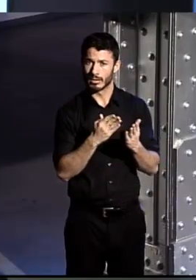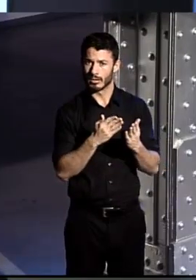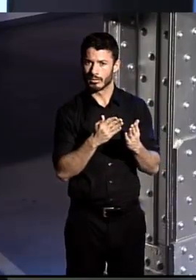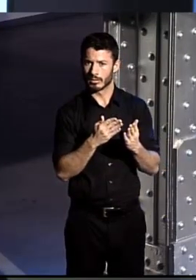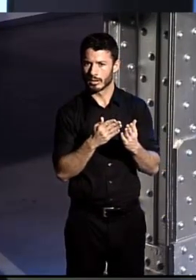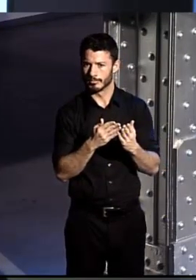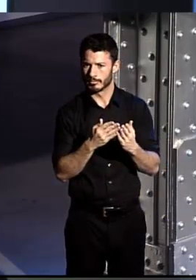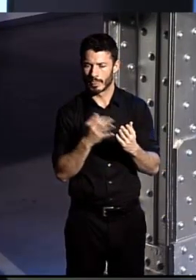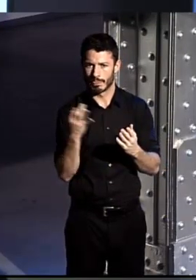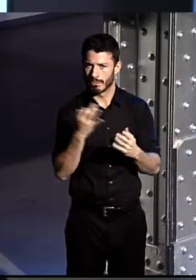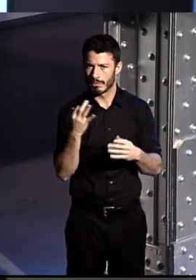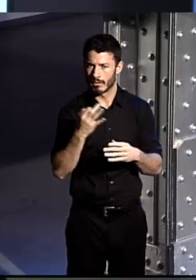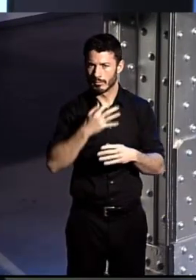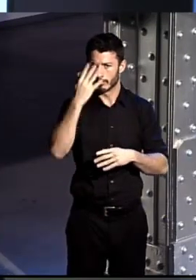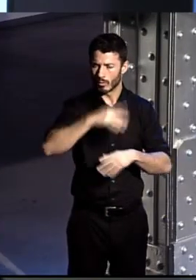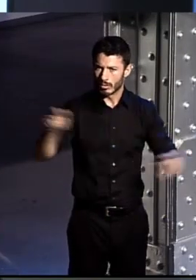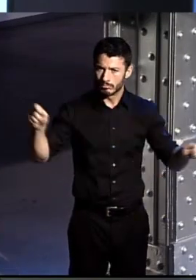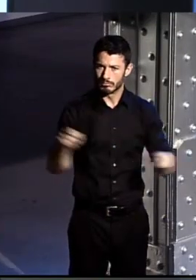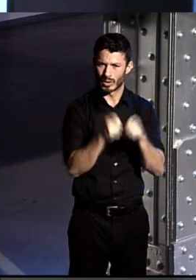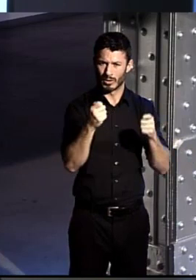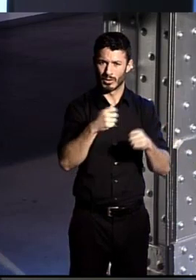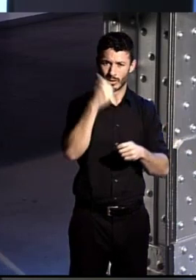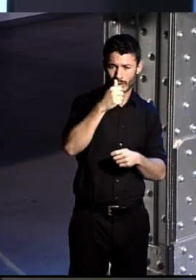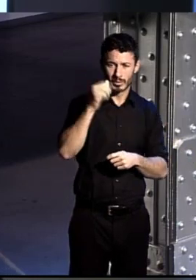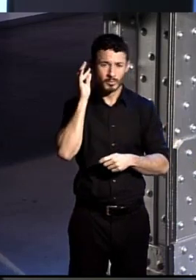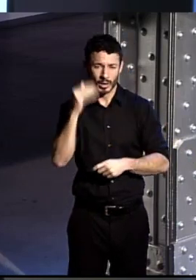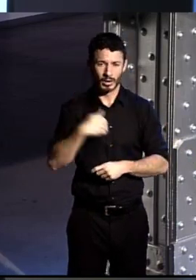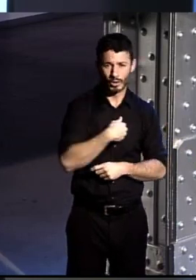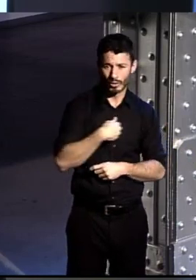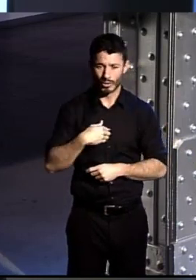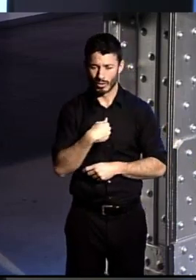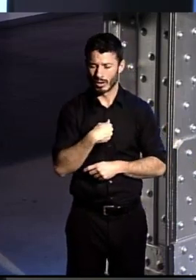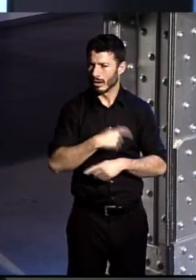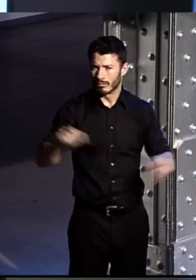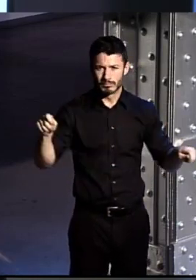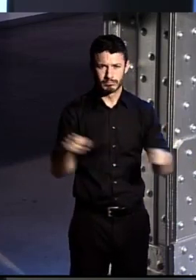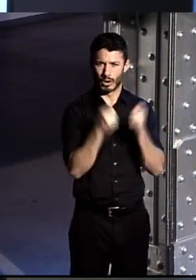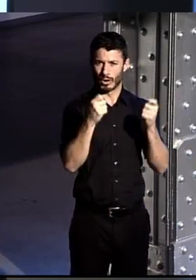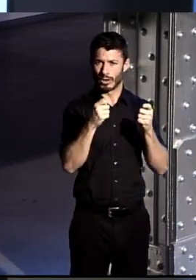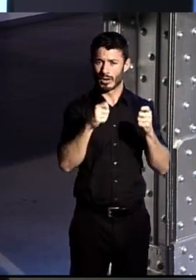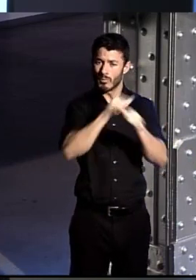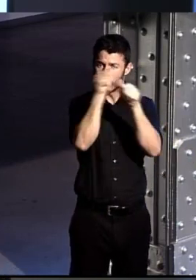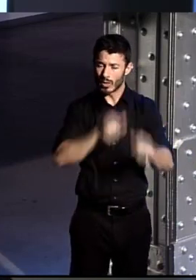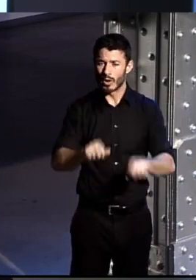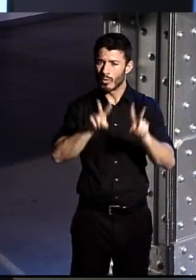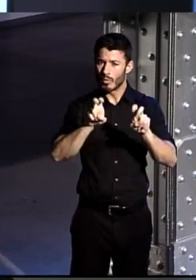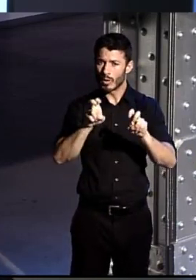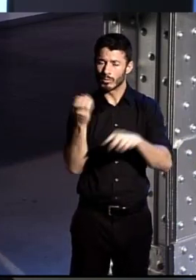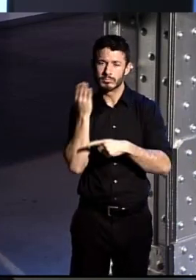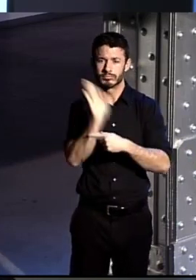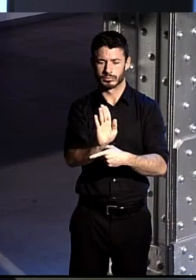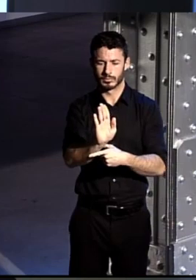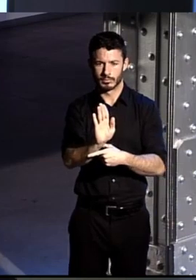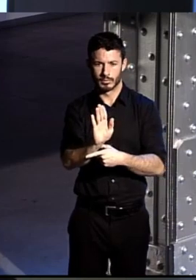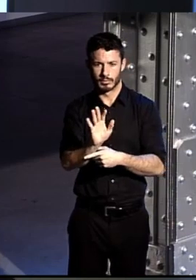rompe con los estereotipos de los roles masculinos y femeninos, pasivos y activos, y propone nuevos modelos para las lectoras, tanto del